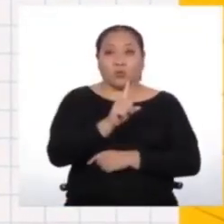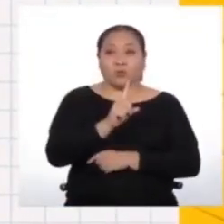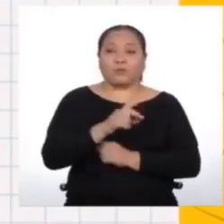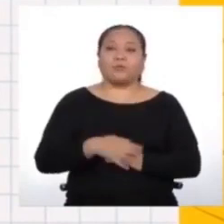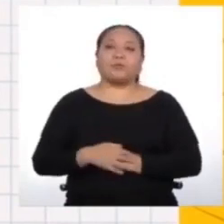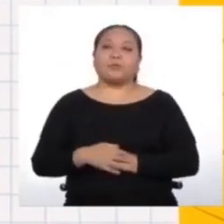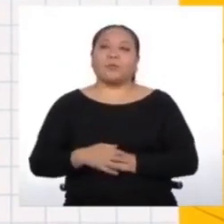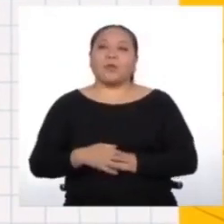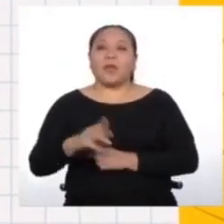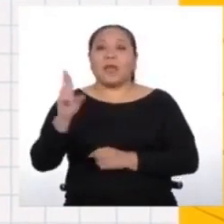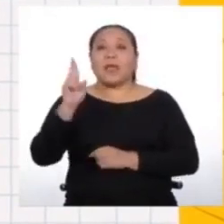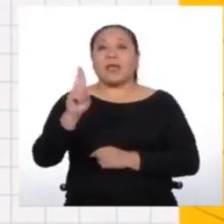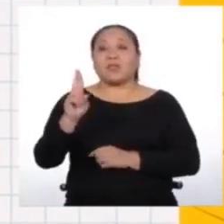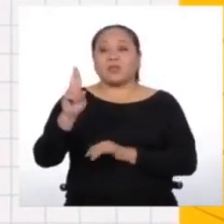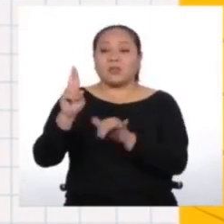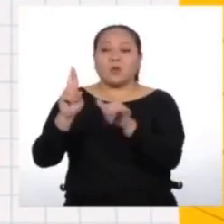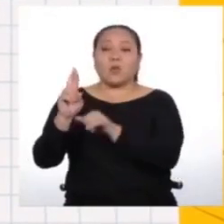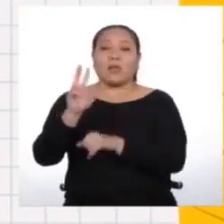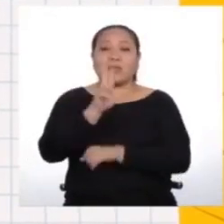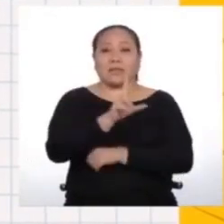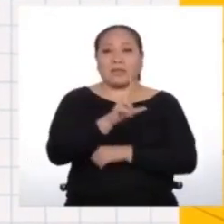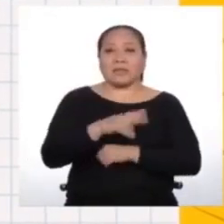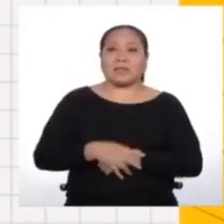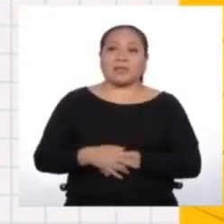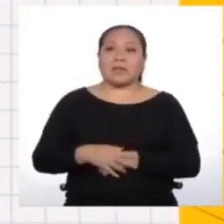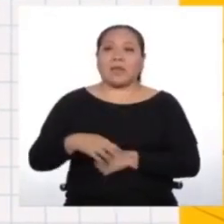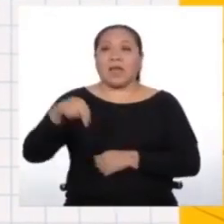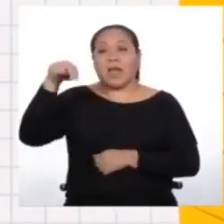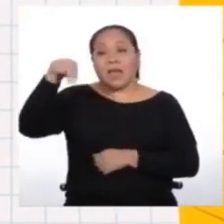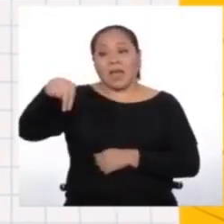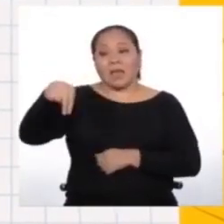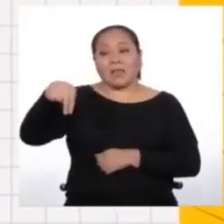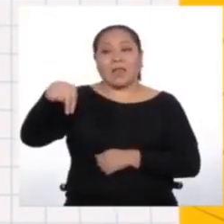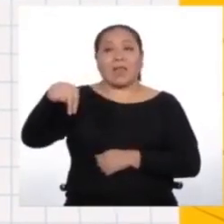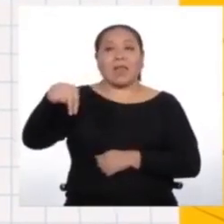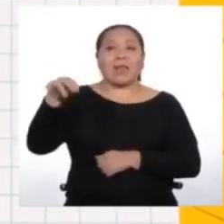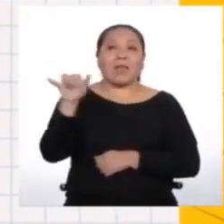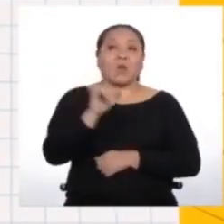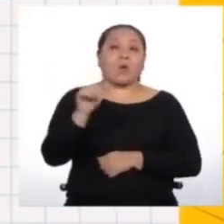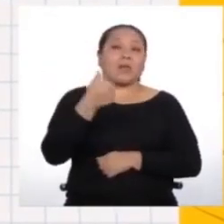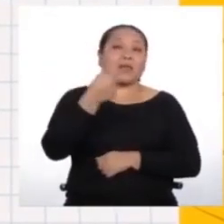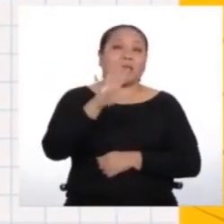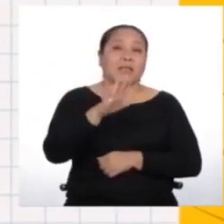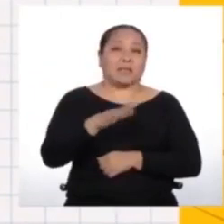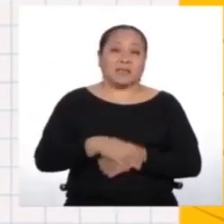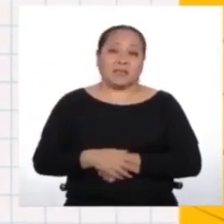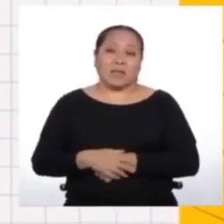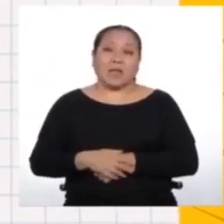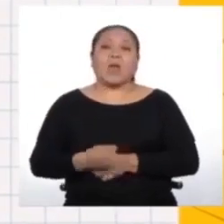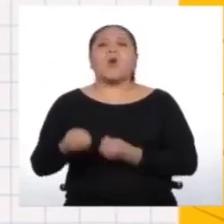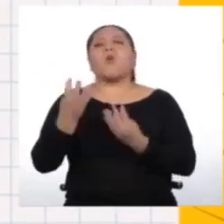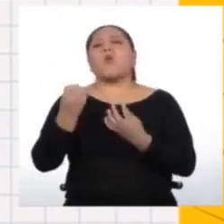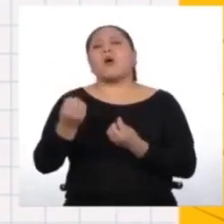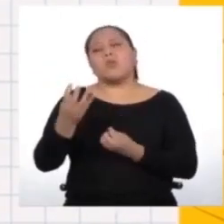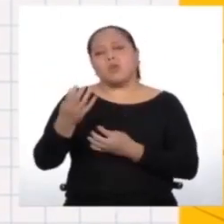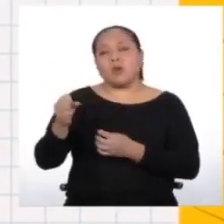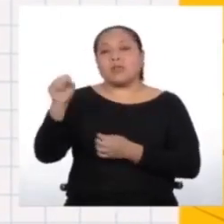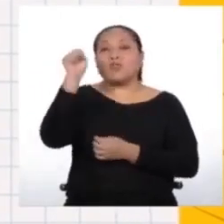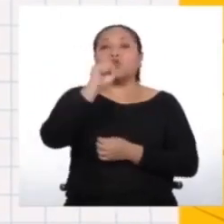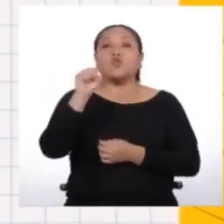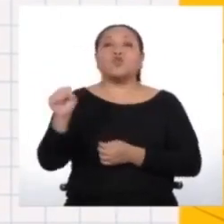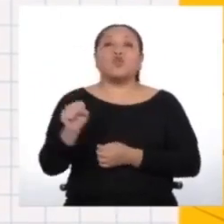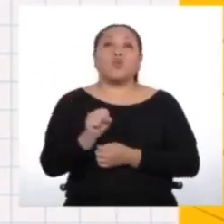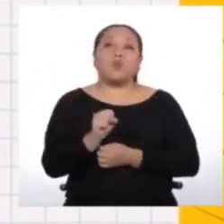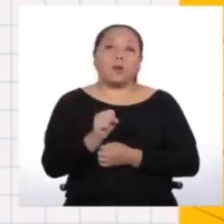1. La razón r es 3. El número de términos, que es n, es 15. Y queremos hallar la suma de los